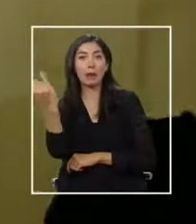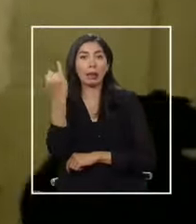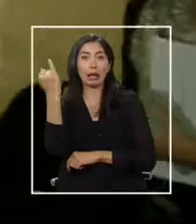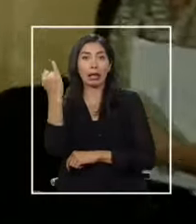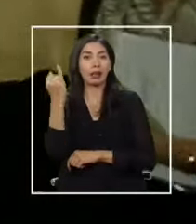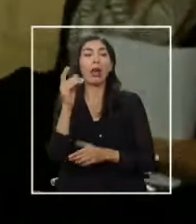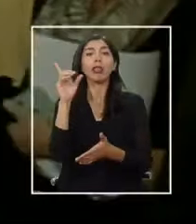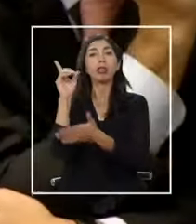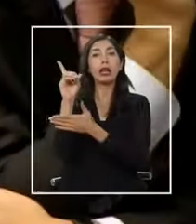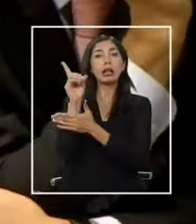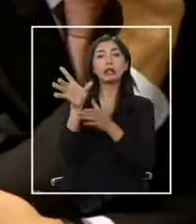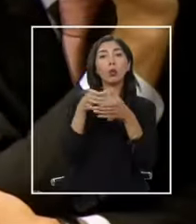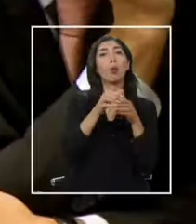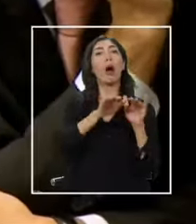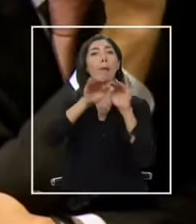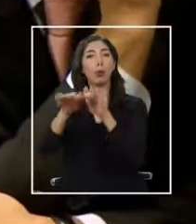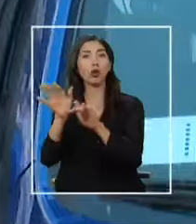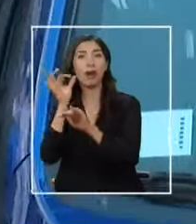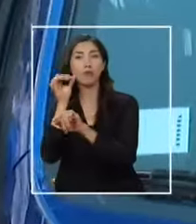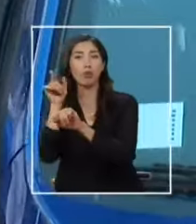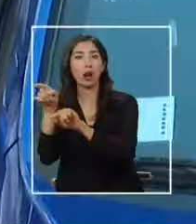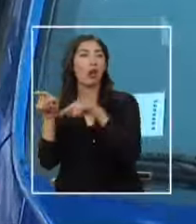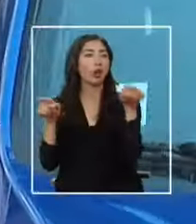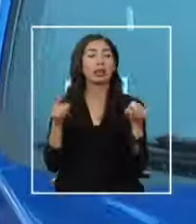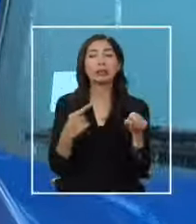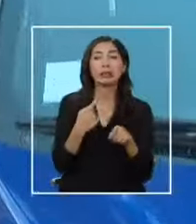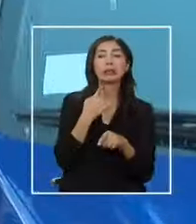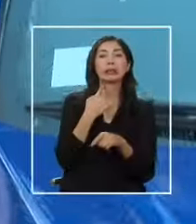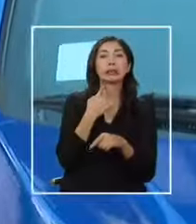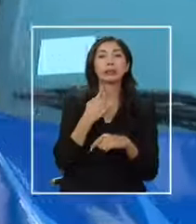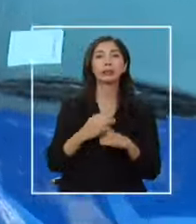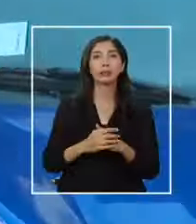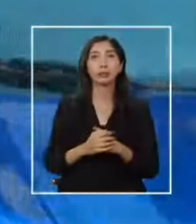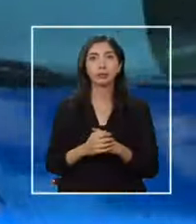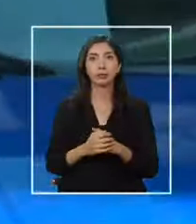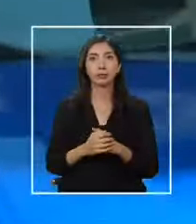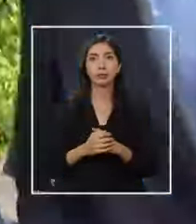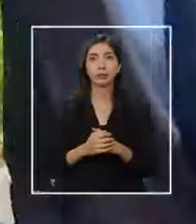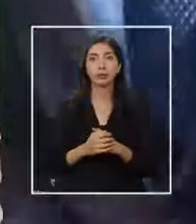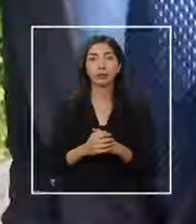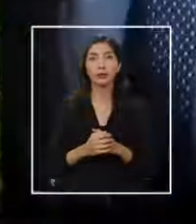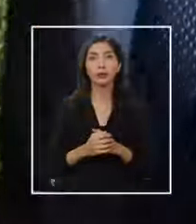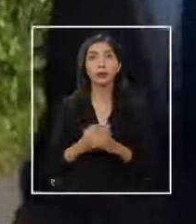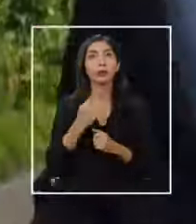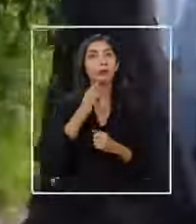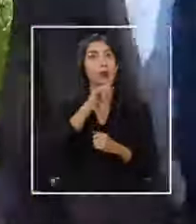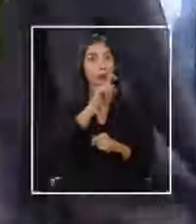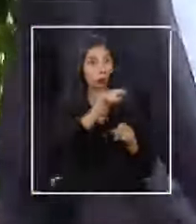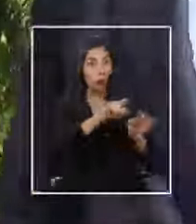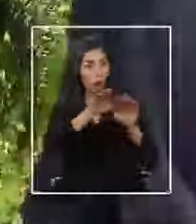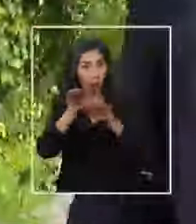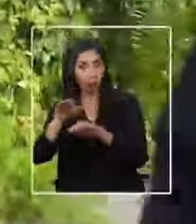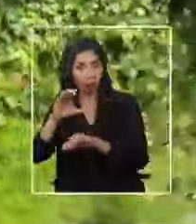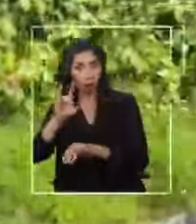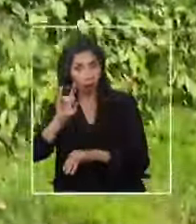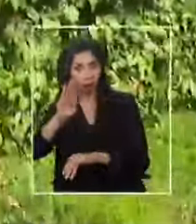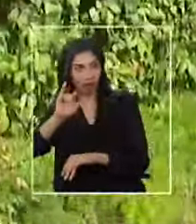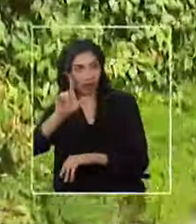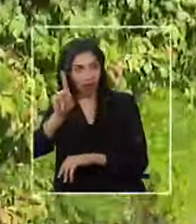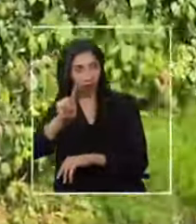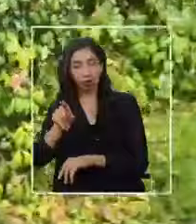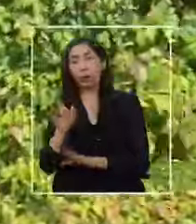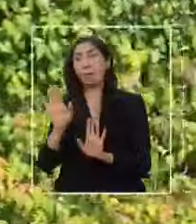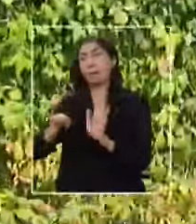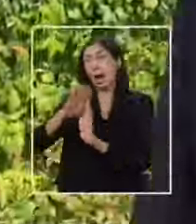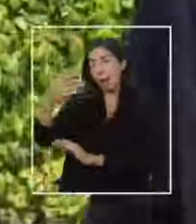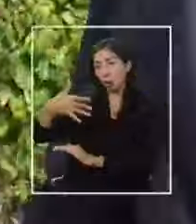la derecha, complicó aún más sus aspiraciones. ¿Va a apoyar a eventual candidato? Lo más importante acá son los vecinos de Las Condes, así que vamos a ir